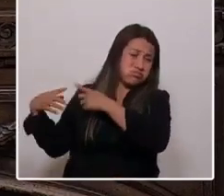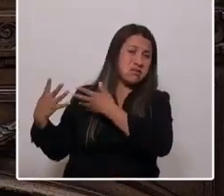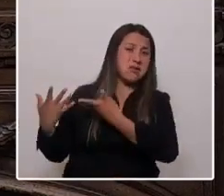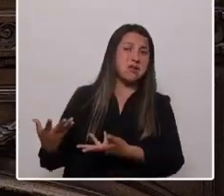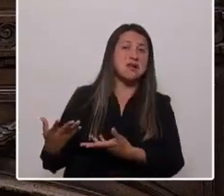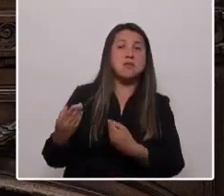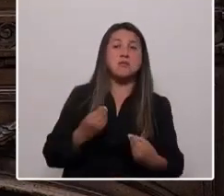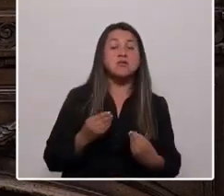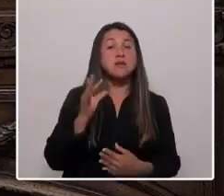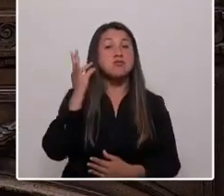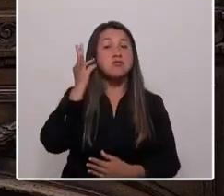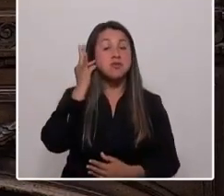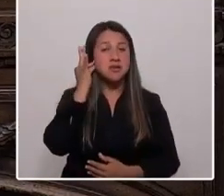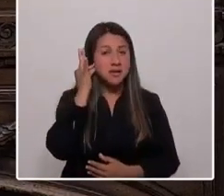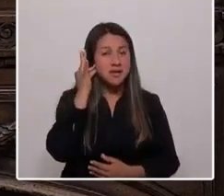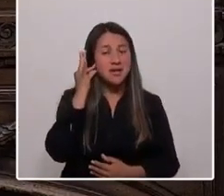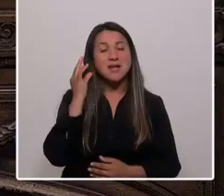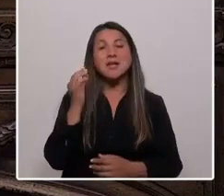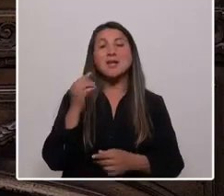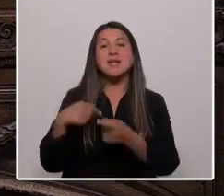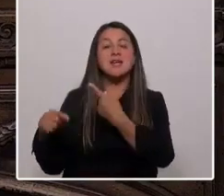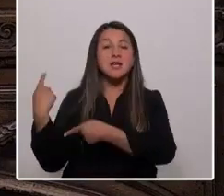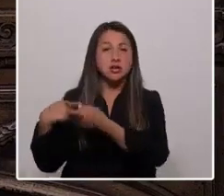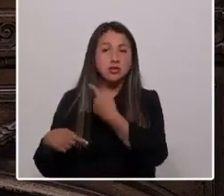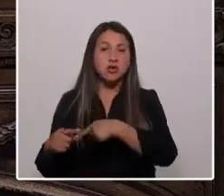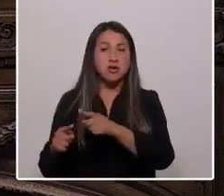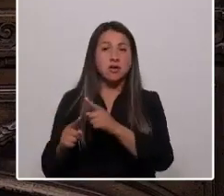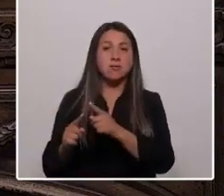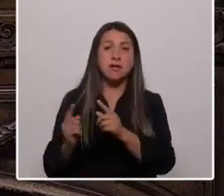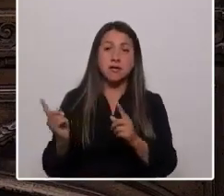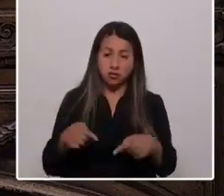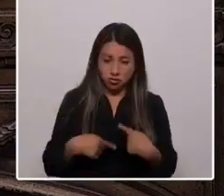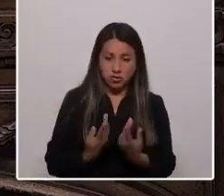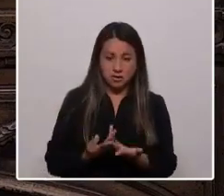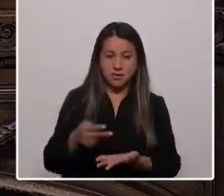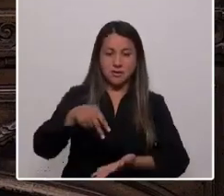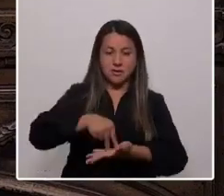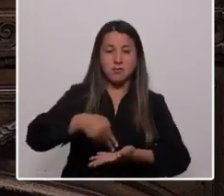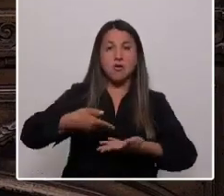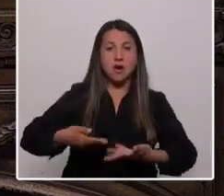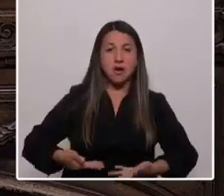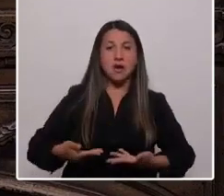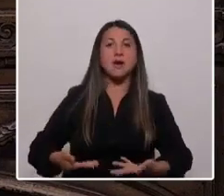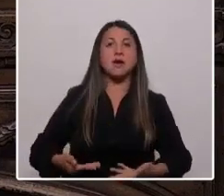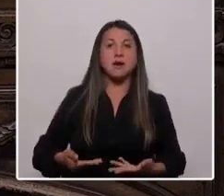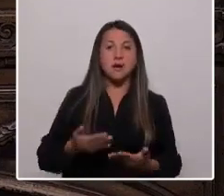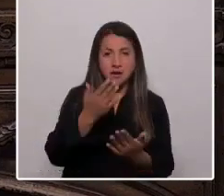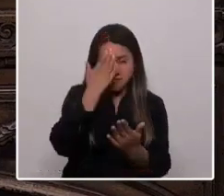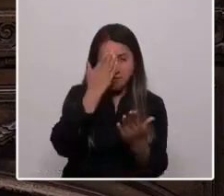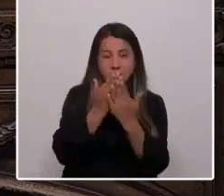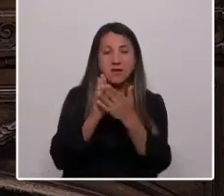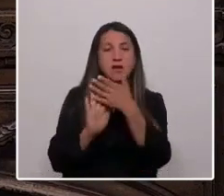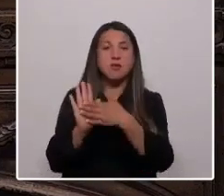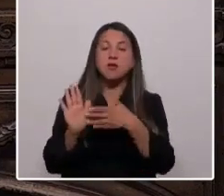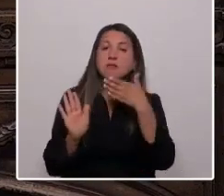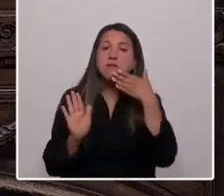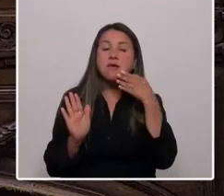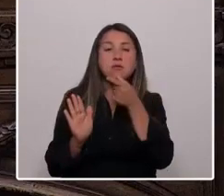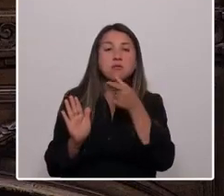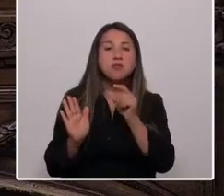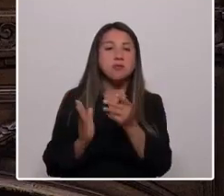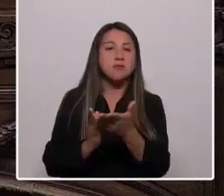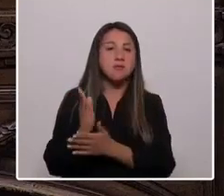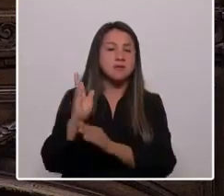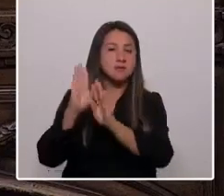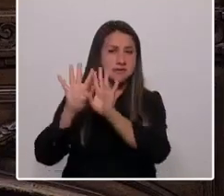historia con la sangre de sus vidas para que nosotras estemos aquí hoy y ahora frente a esta hoja en blanco que pronto empezará a teñirse de